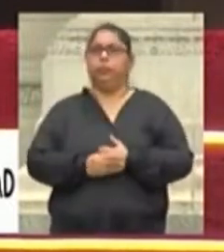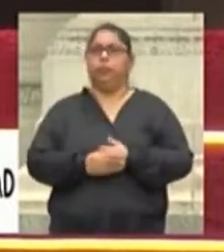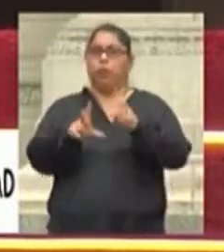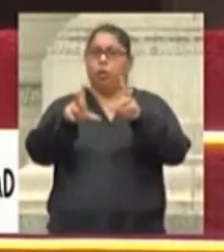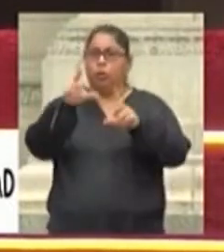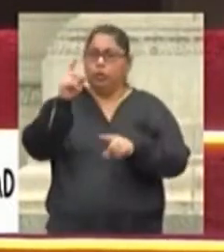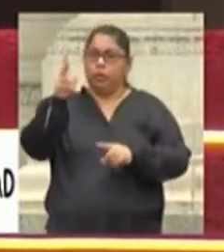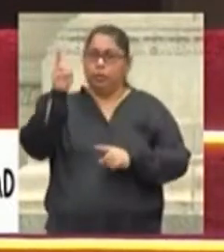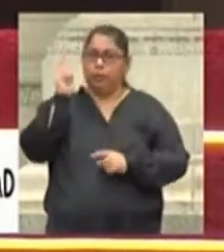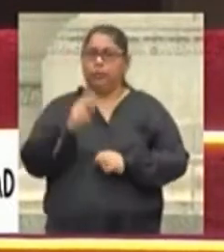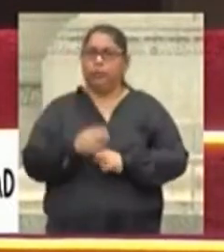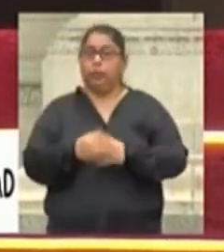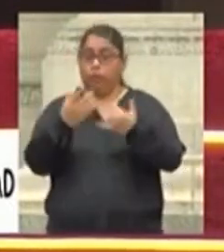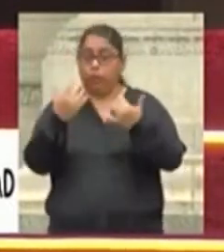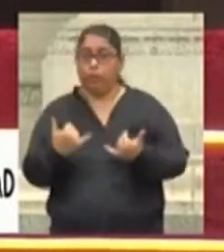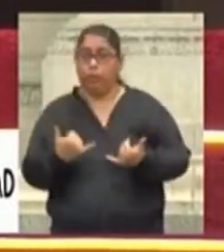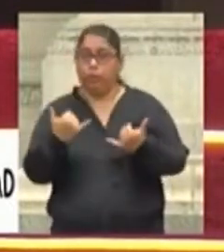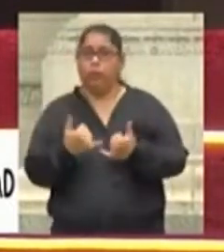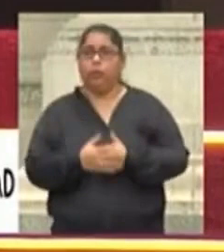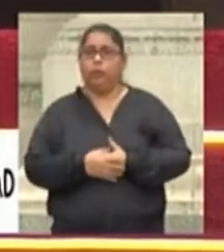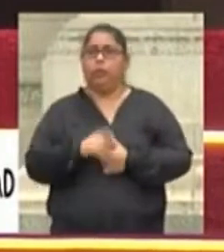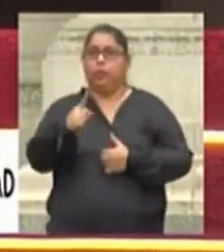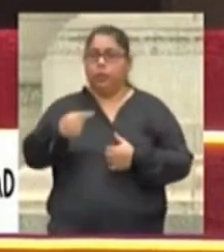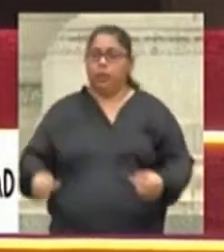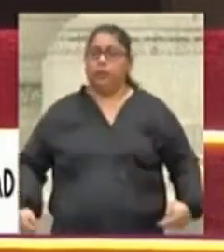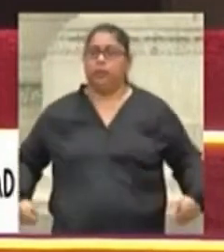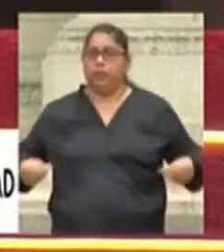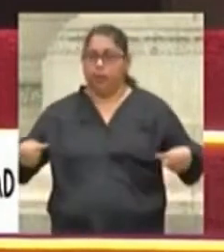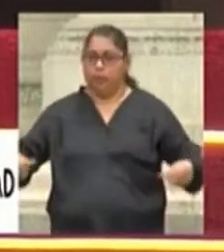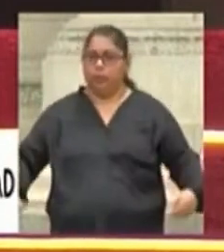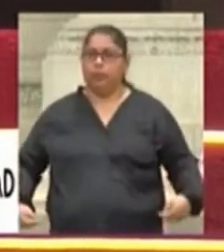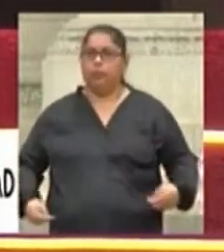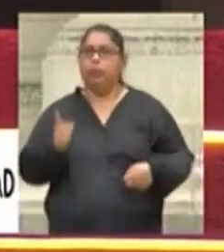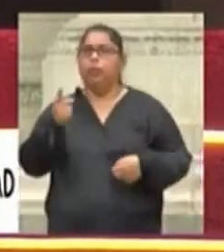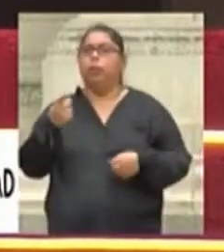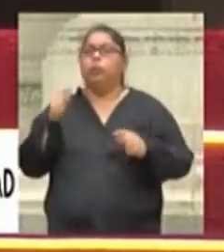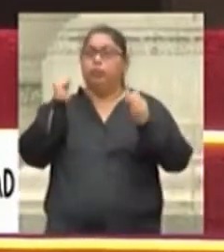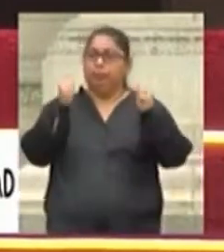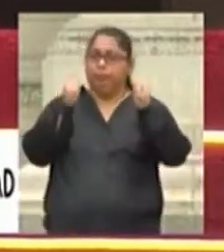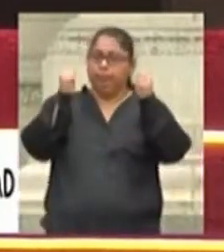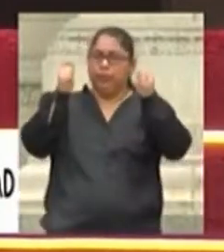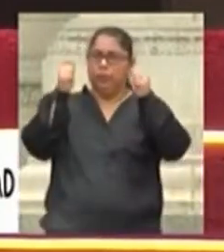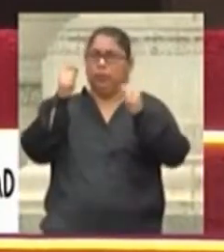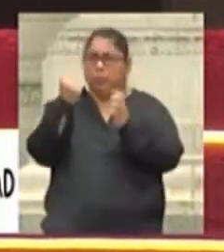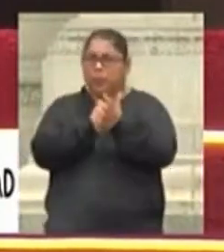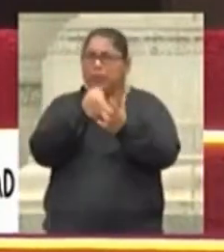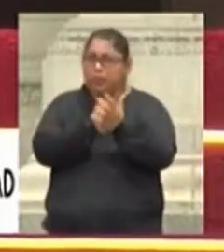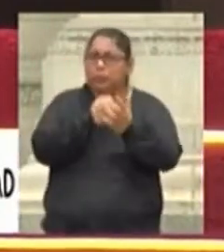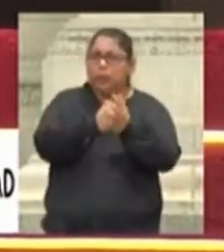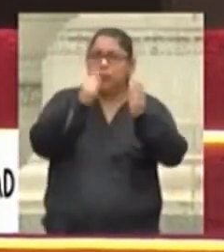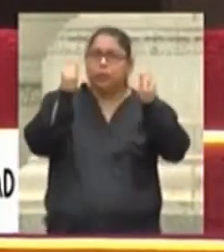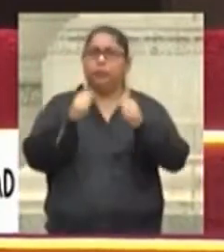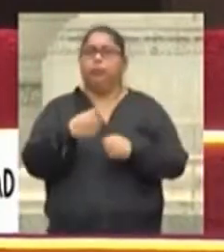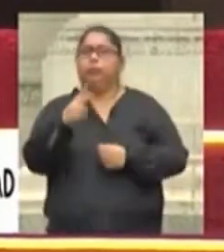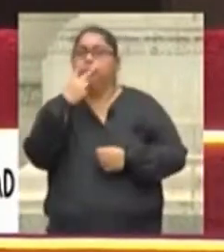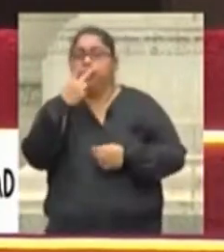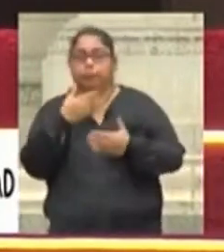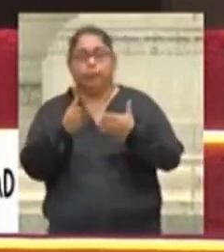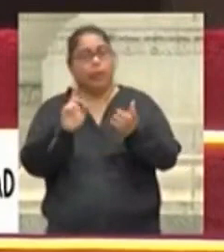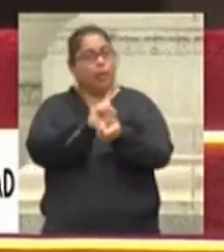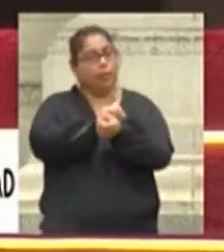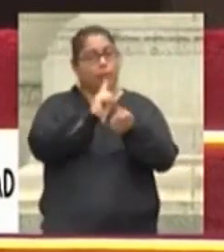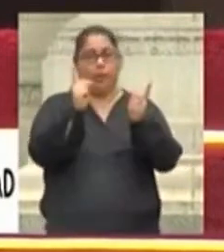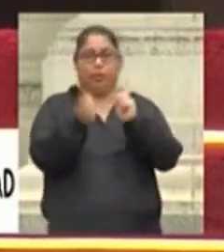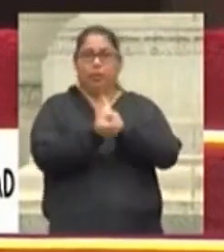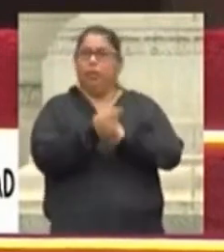11 maestros que hoy en día están en silla de ruedas producto de una lucha y eso la tenemos que